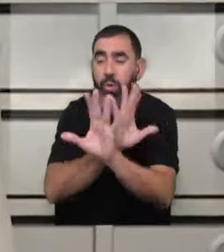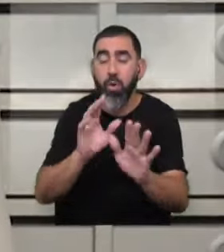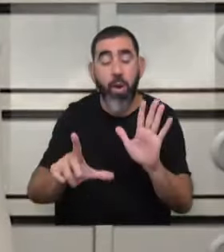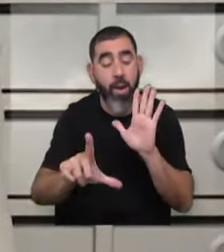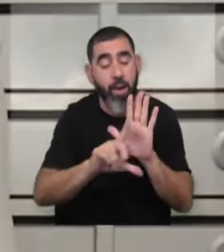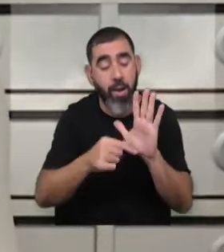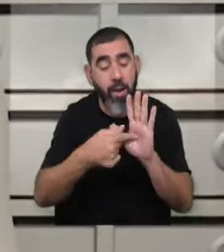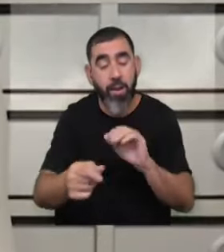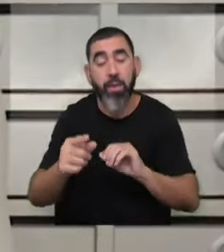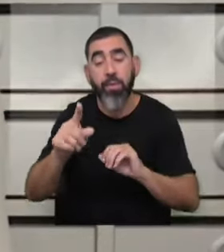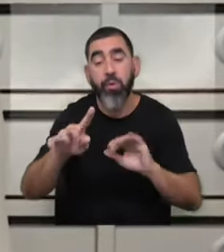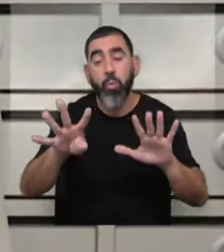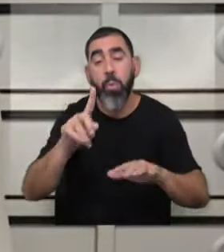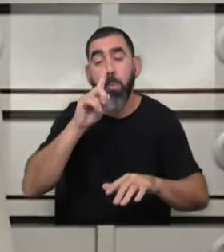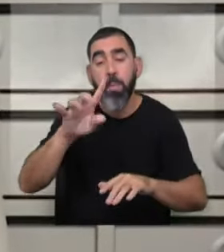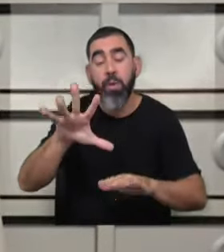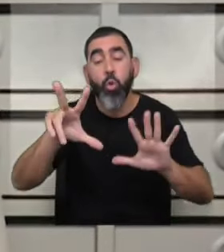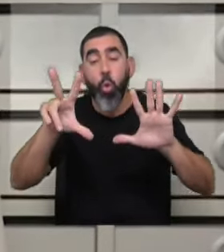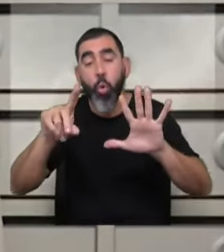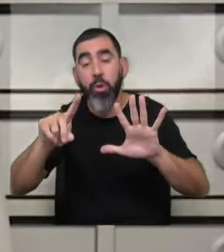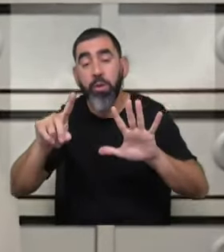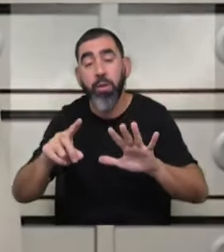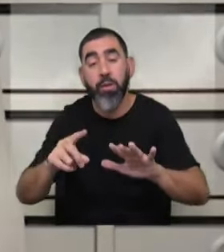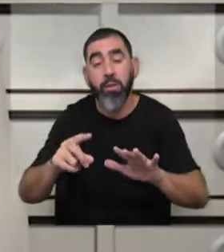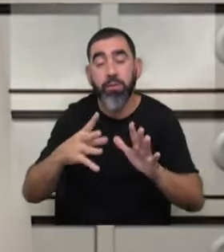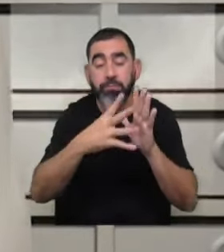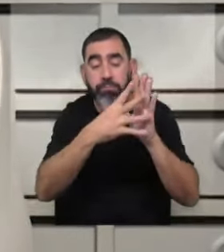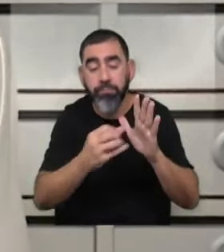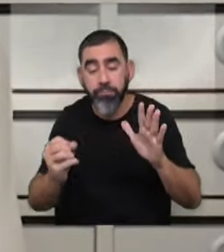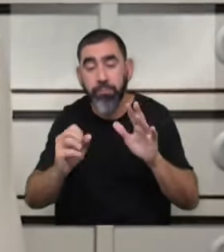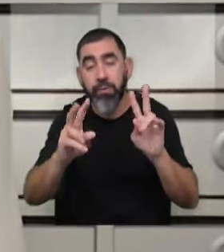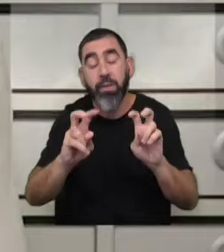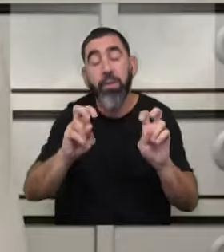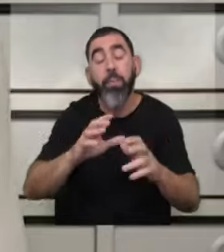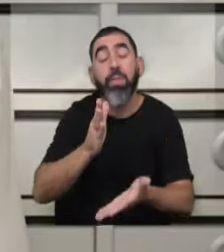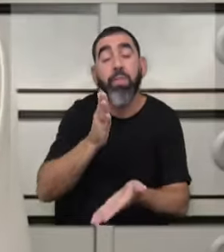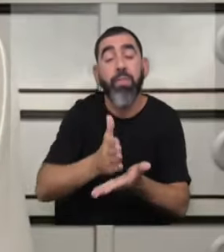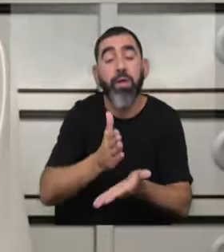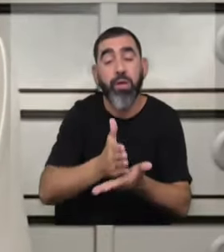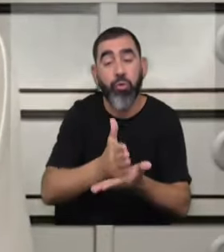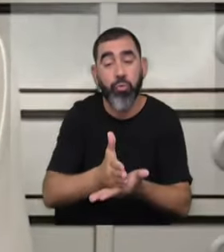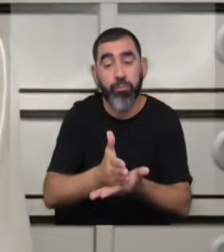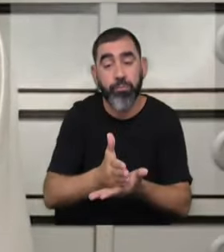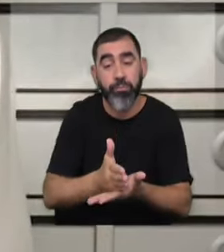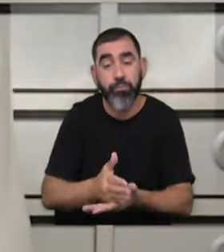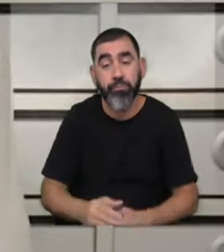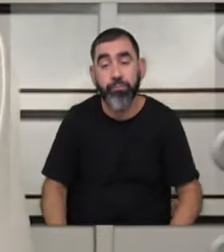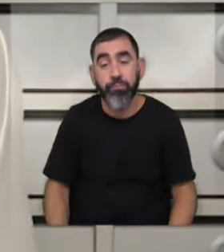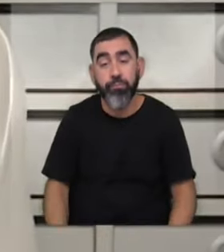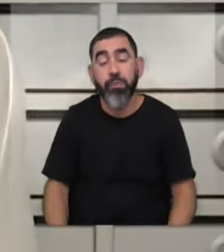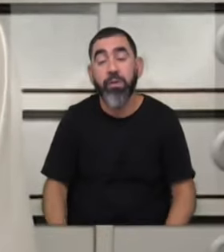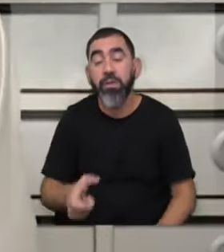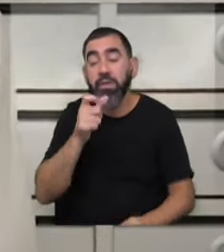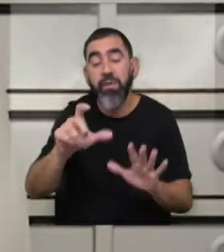ley 19.580 es un principio de interpretación de derecho que tiene que ver con la